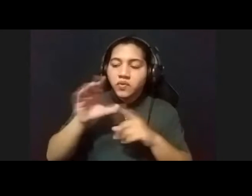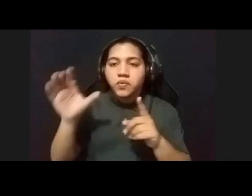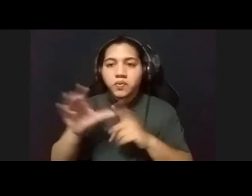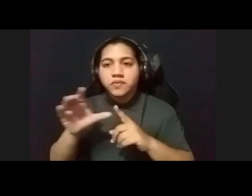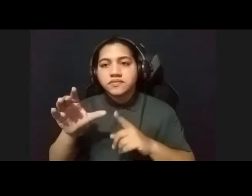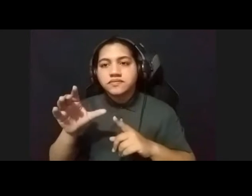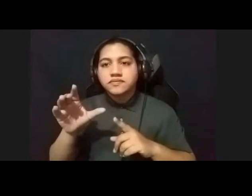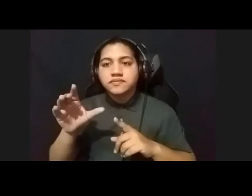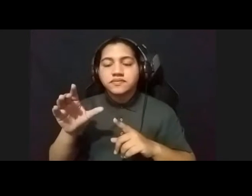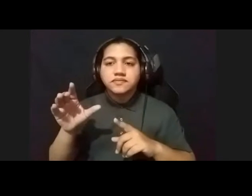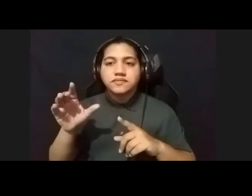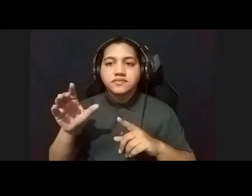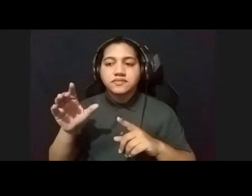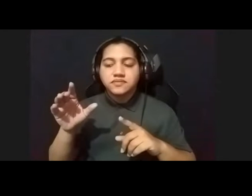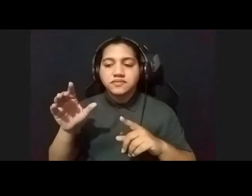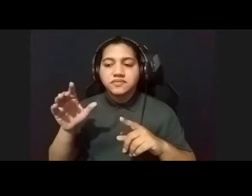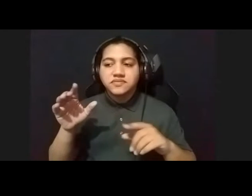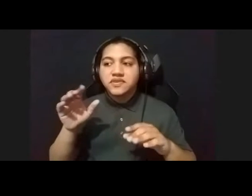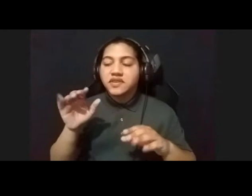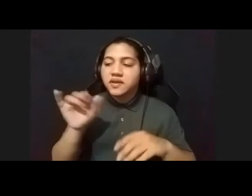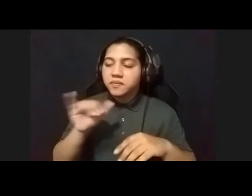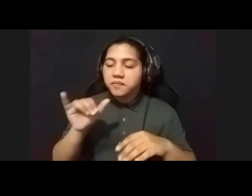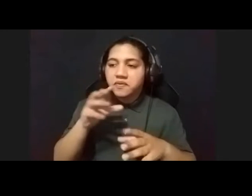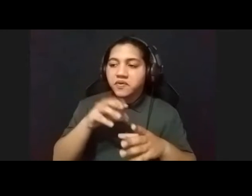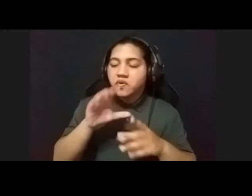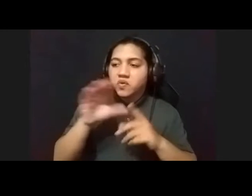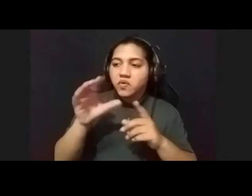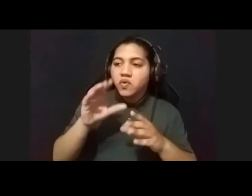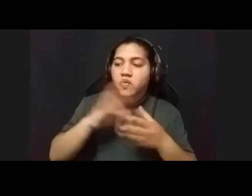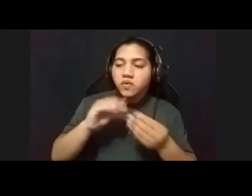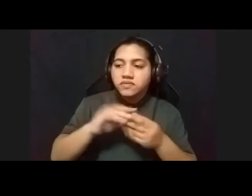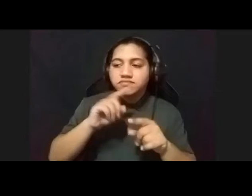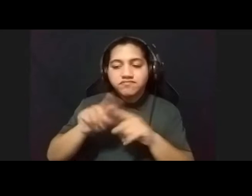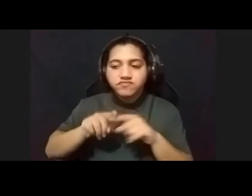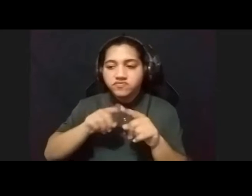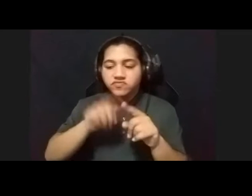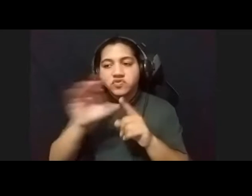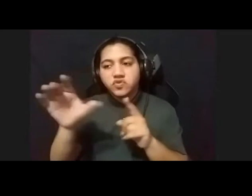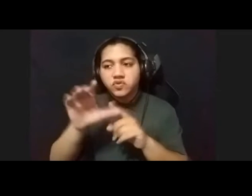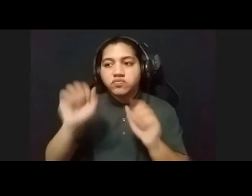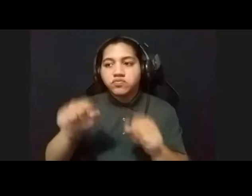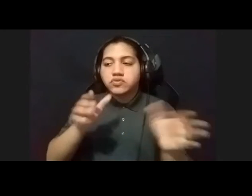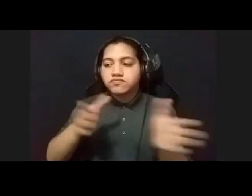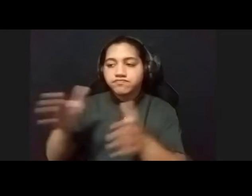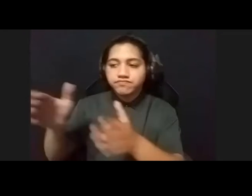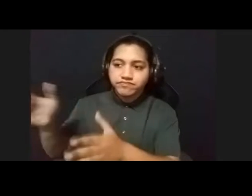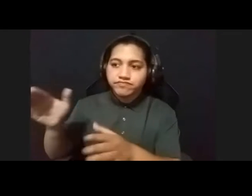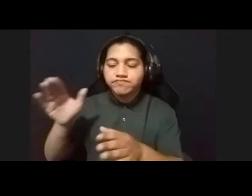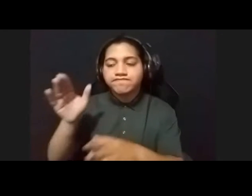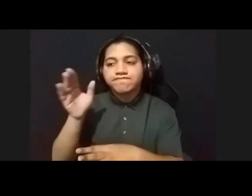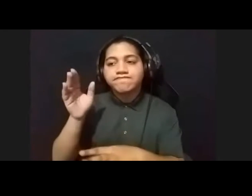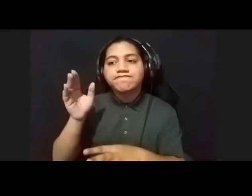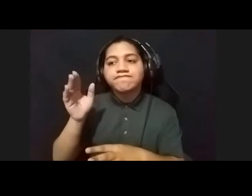Si consigue versiones del mismo cuento, pero de diferentes culturas, puede organizar un foro para reflexionar sobre